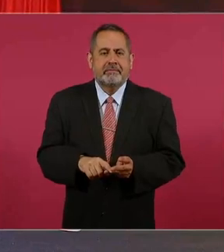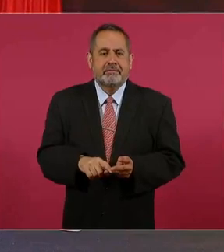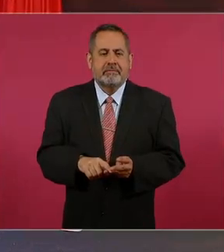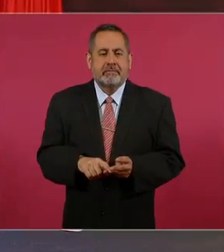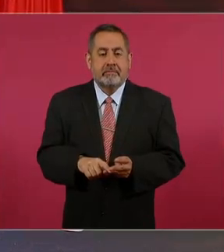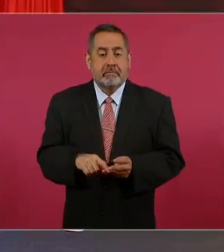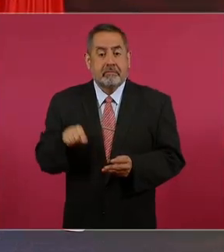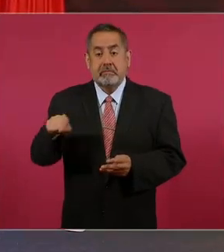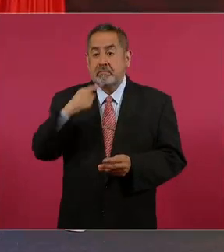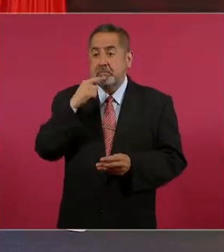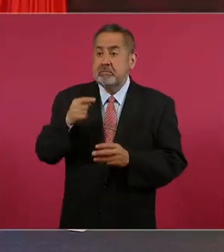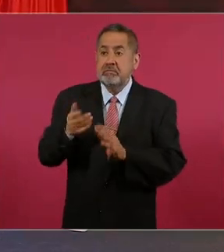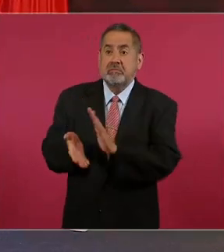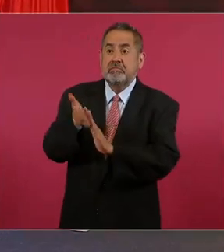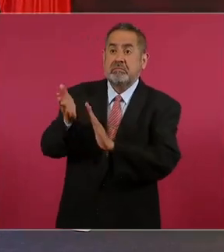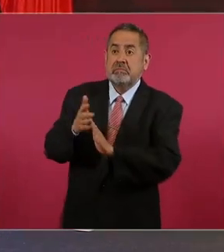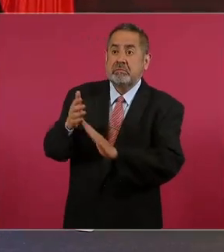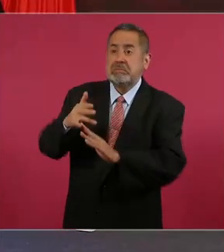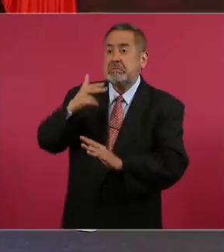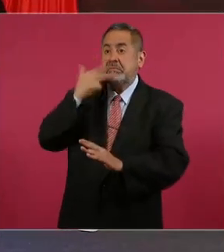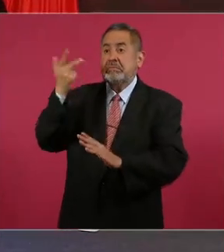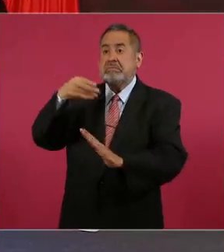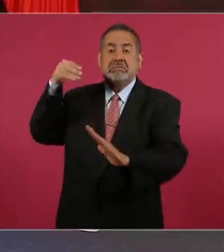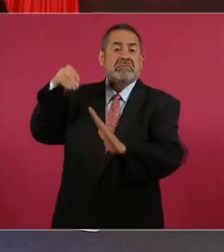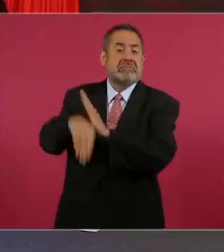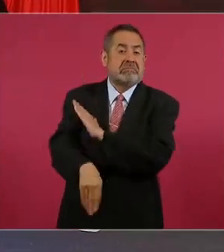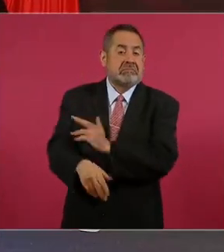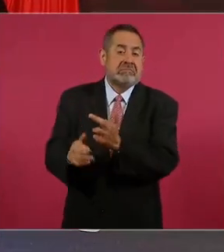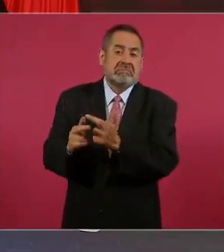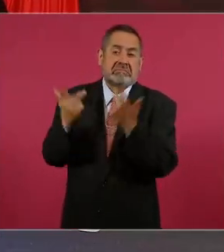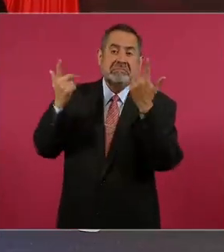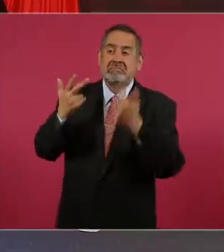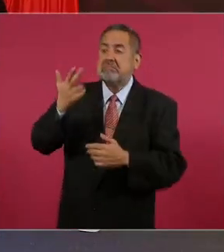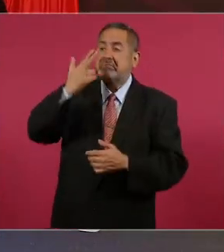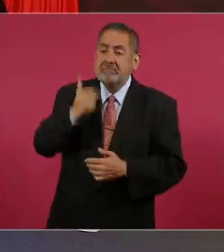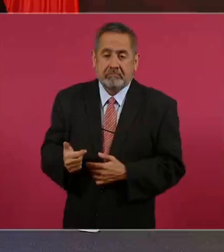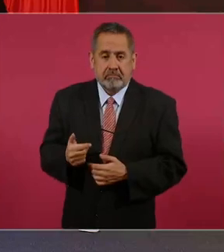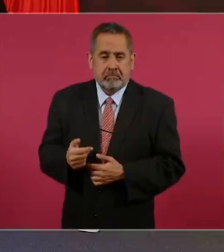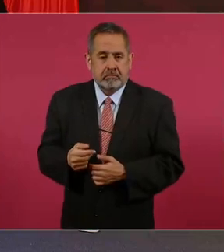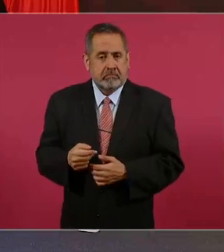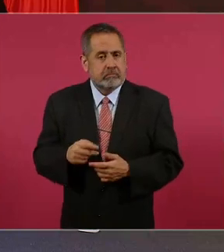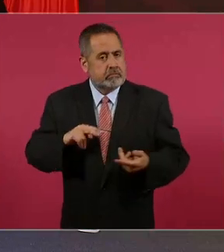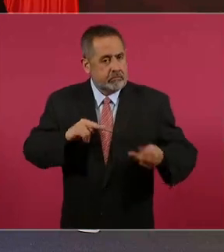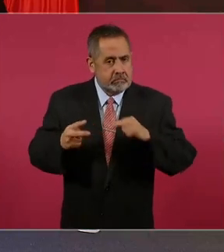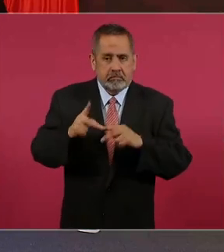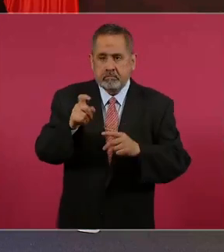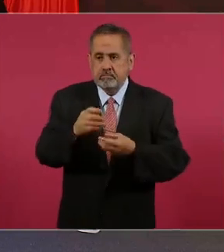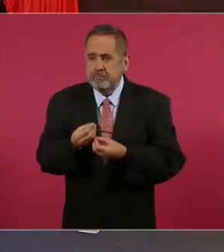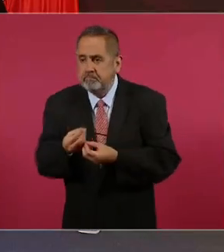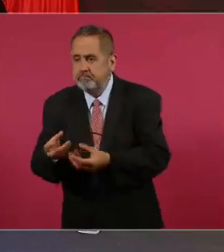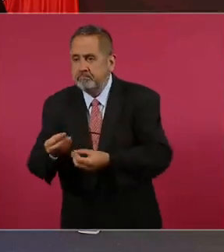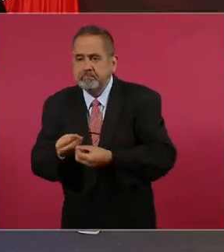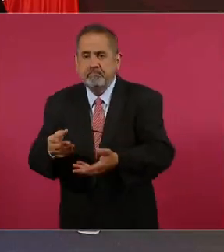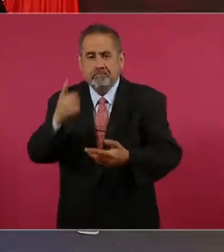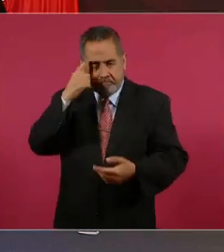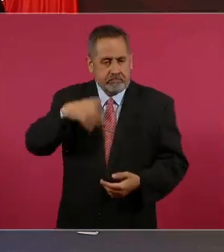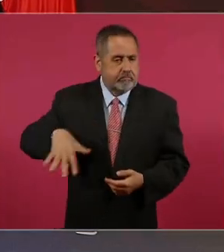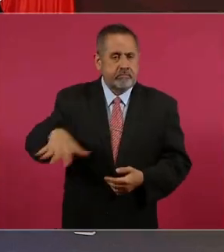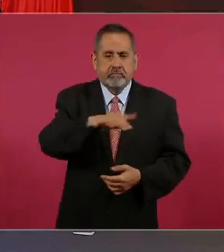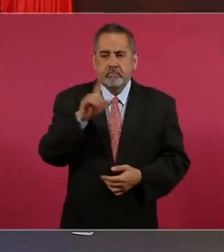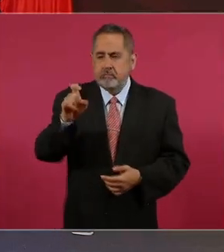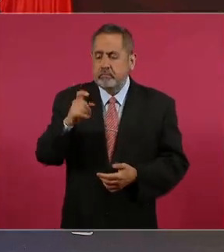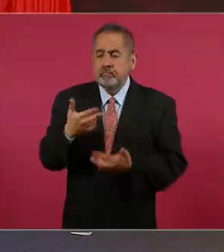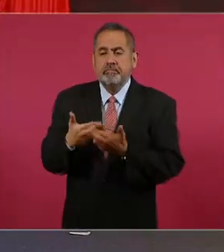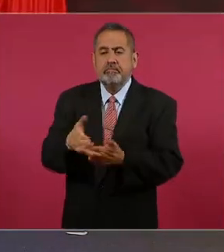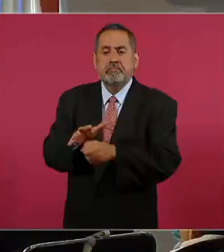obras suicidas que nacerán quebradas en lugar de abastecer de agua a la capital de la República y al